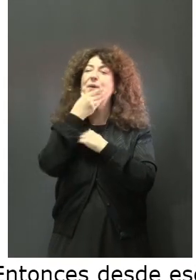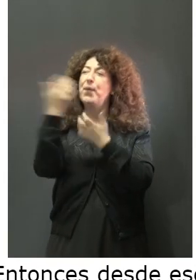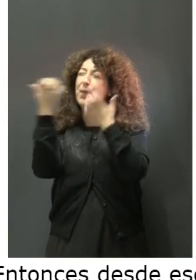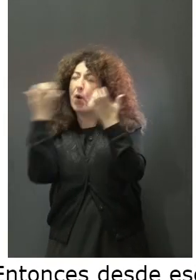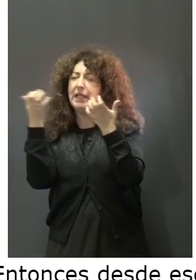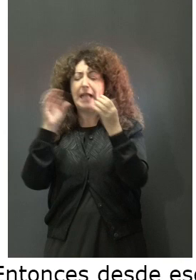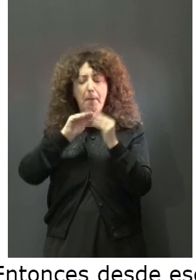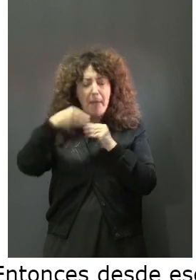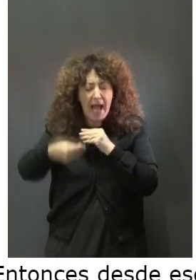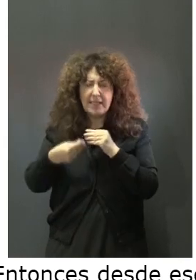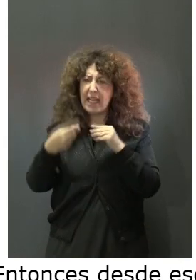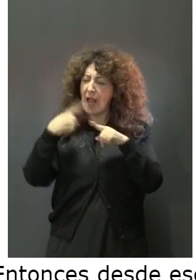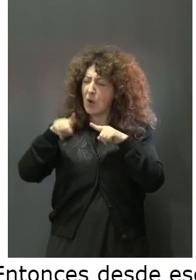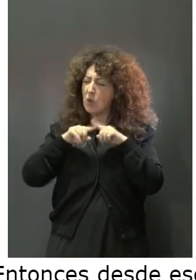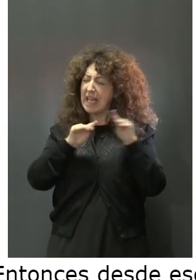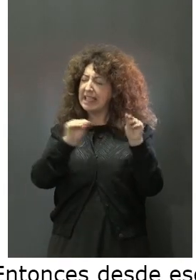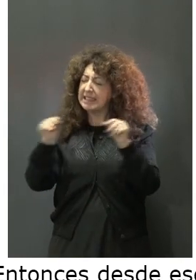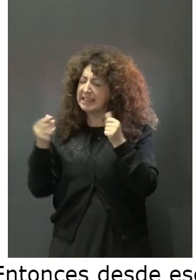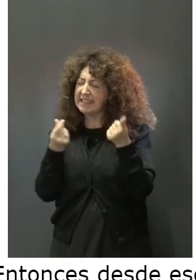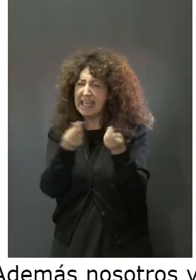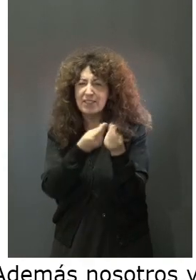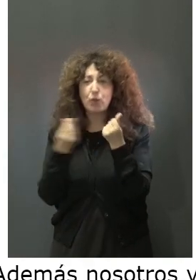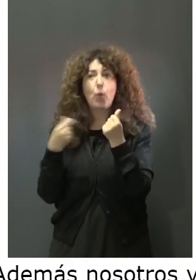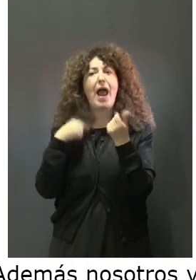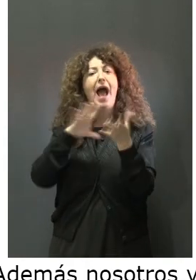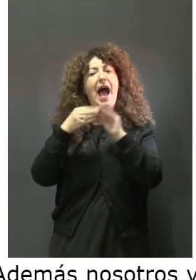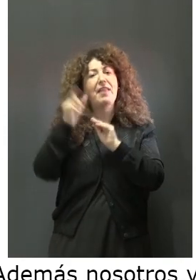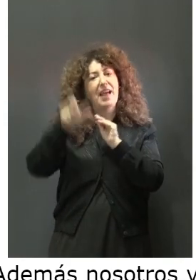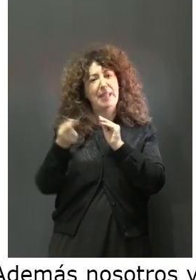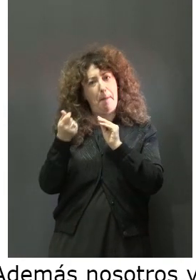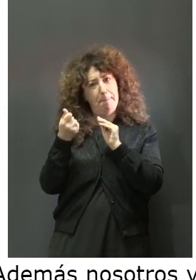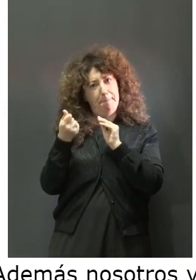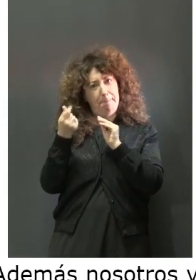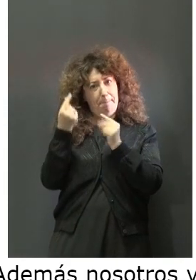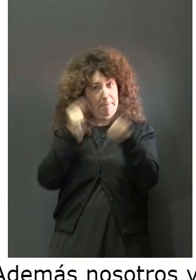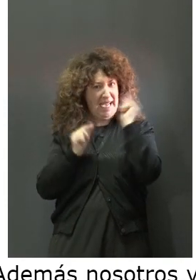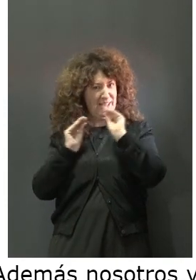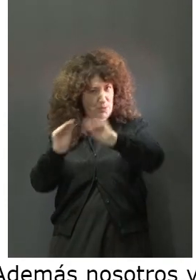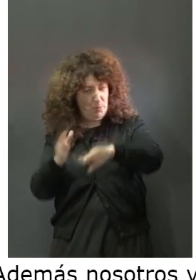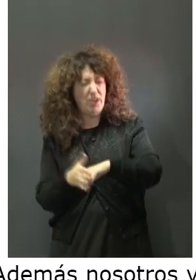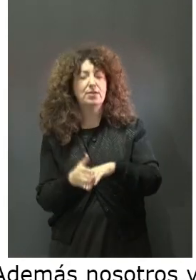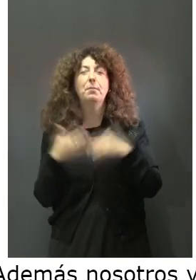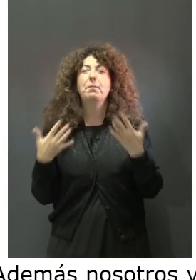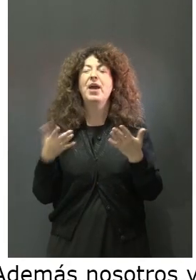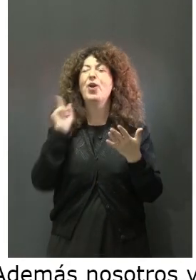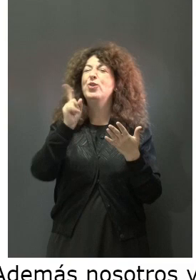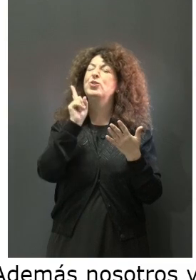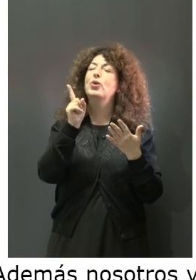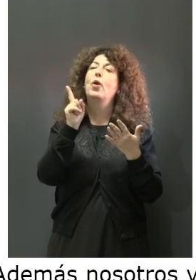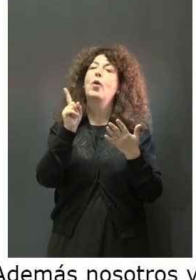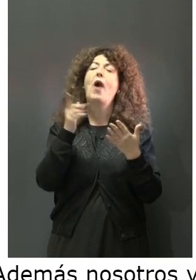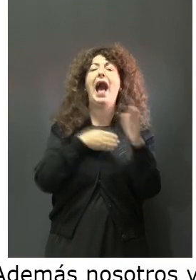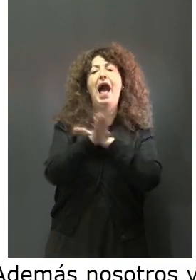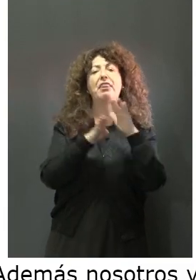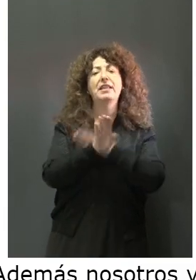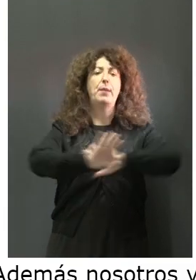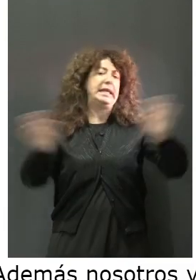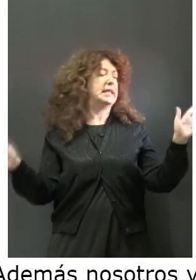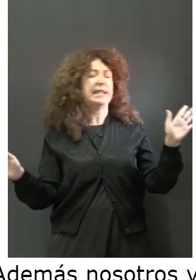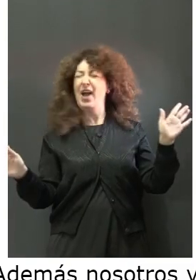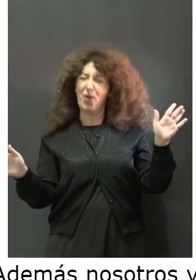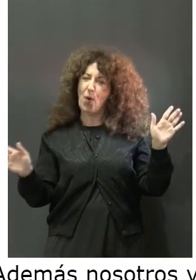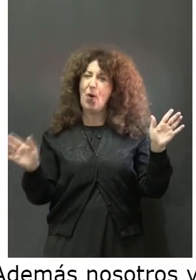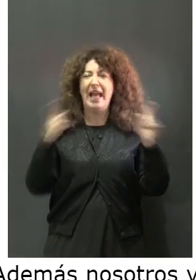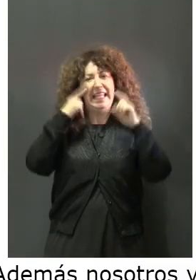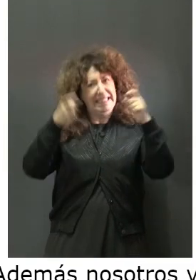unos acabados, con unas texturas acordes a tu presupuesto económico, pero que vayan más allá de lo que es meramente la accesibilidad y